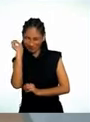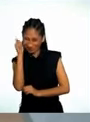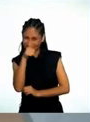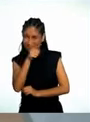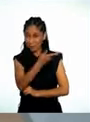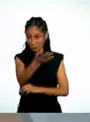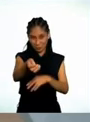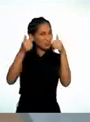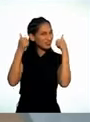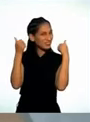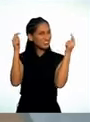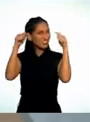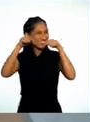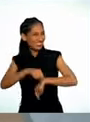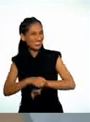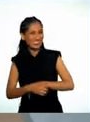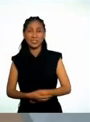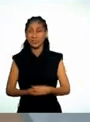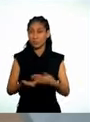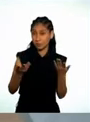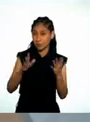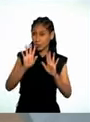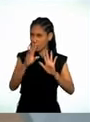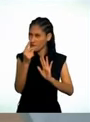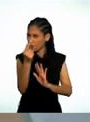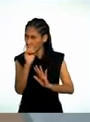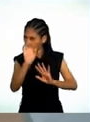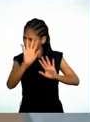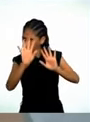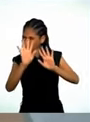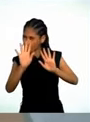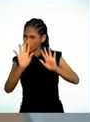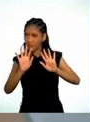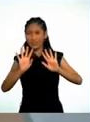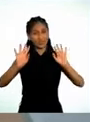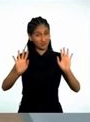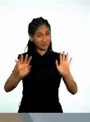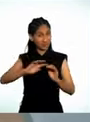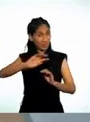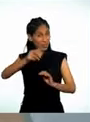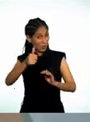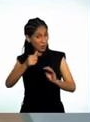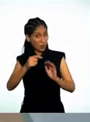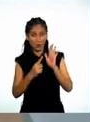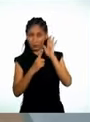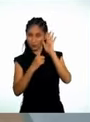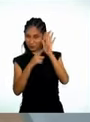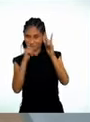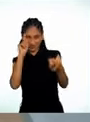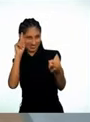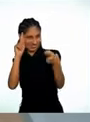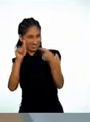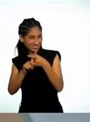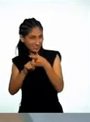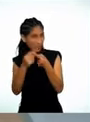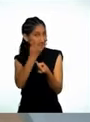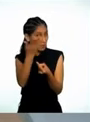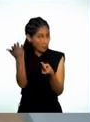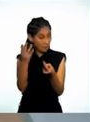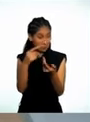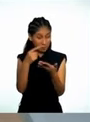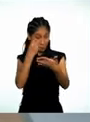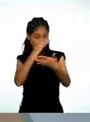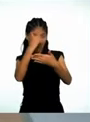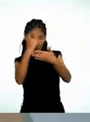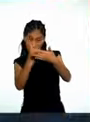bien esta vez no tan rápido andrea les traigo el siguiente nivel del reto para comprobar que recuerdan